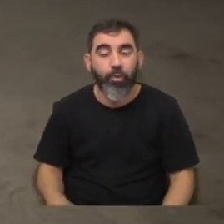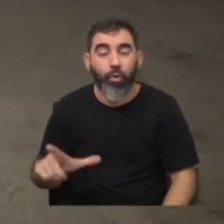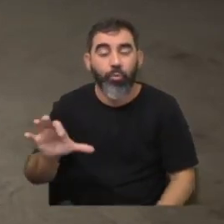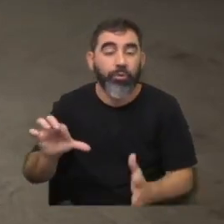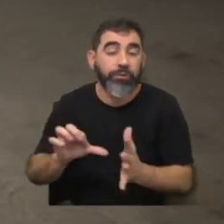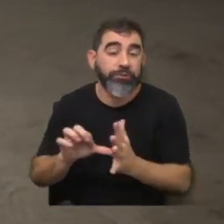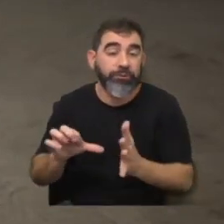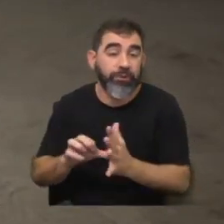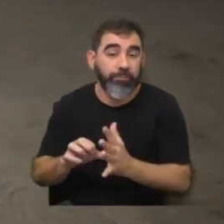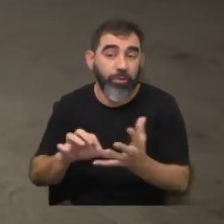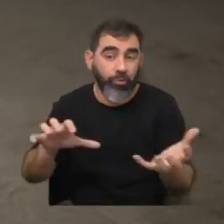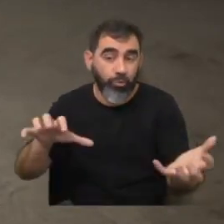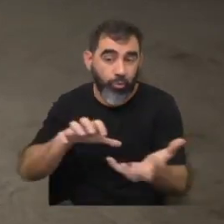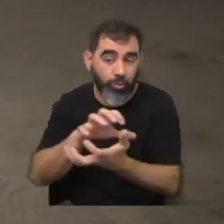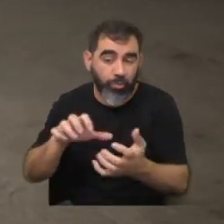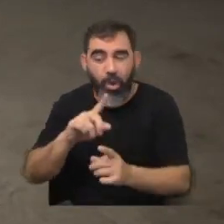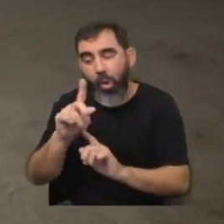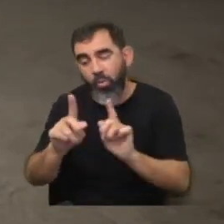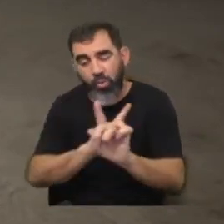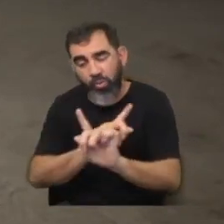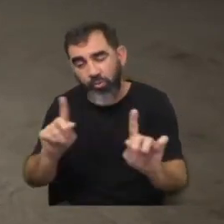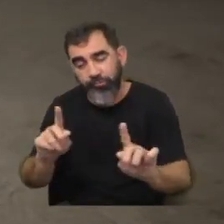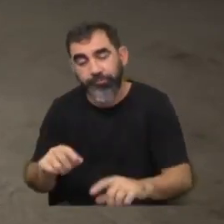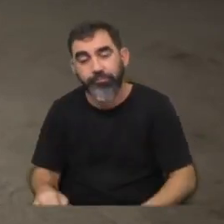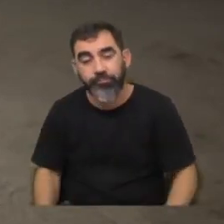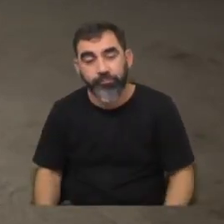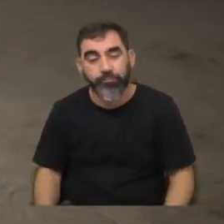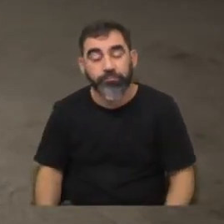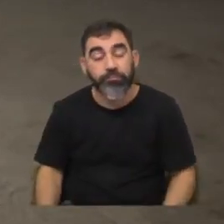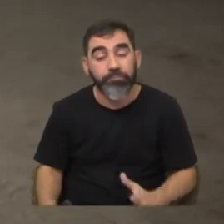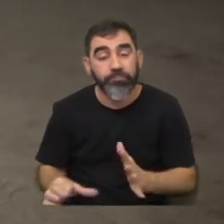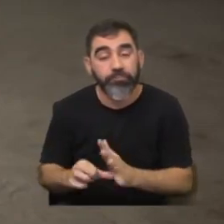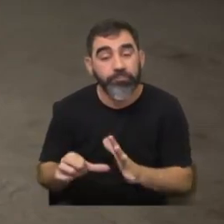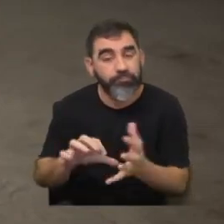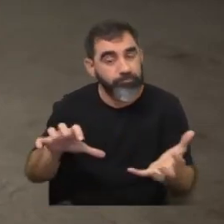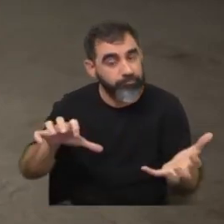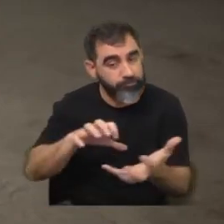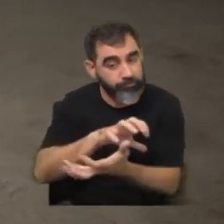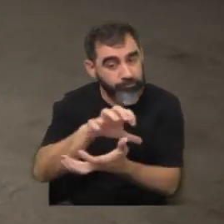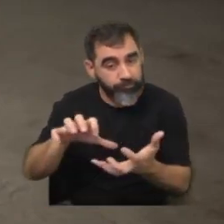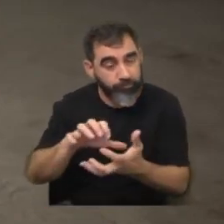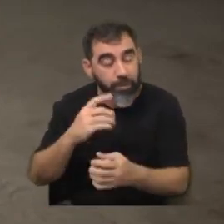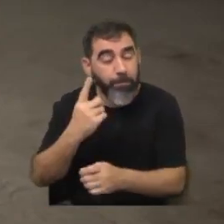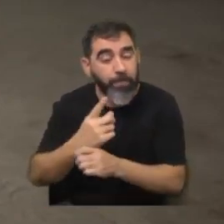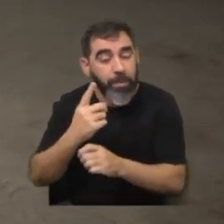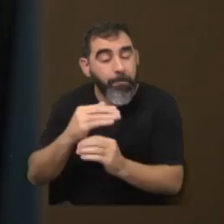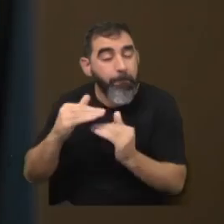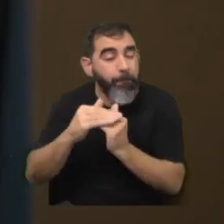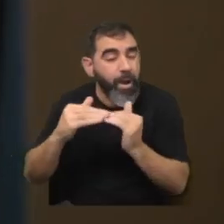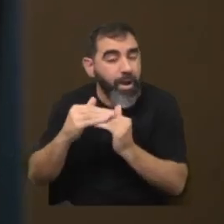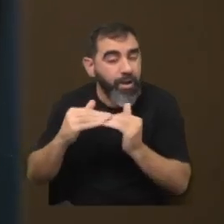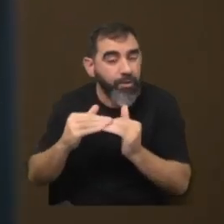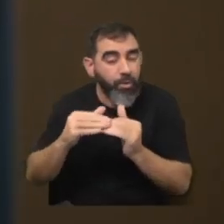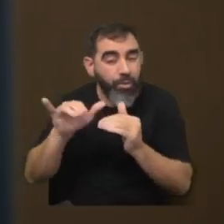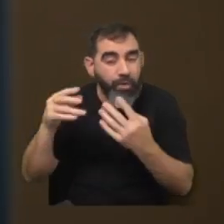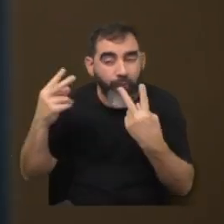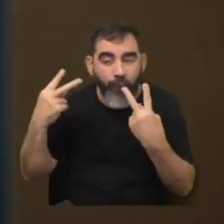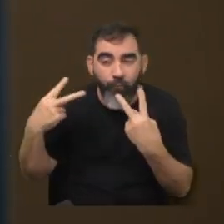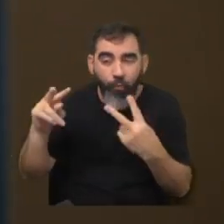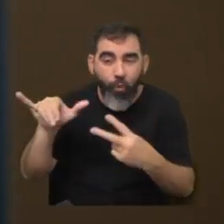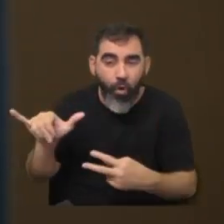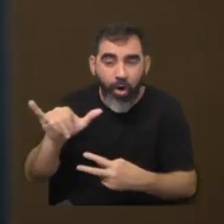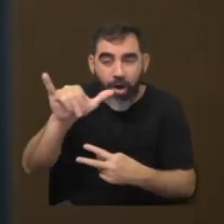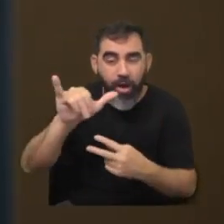que son críticos y otros no tanto, pero por lo menos los sistemas críticos, de sistemas primarios, los de vuelo y